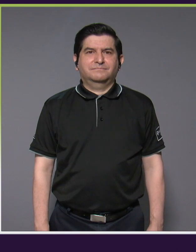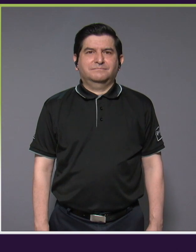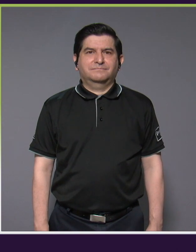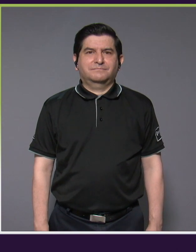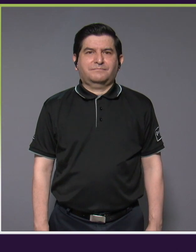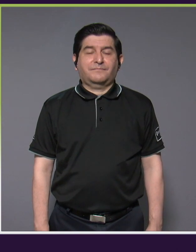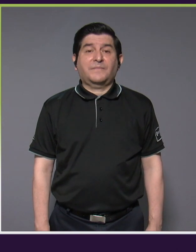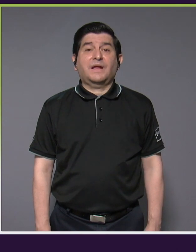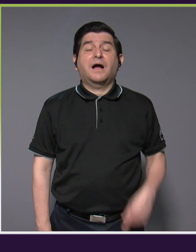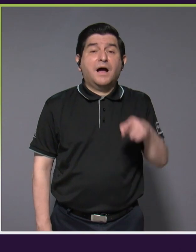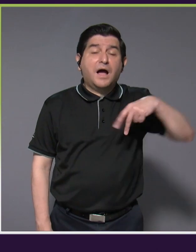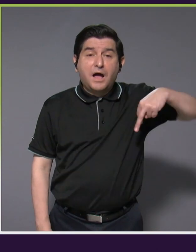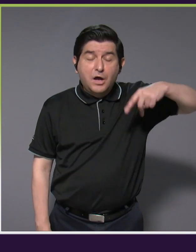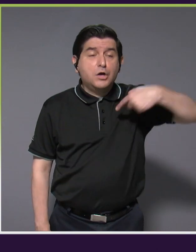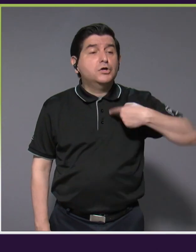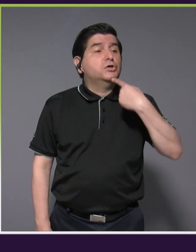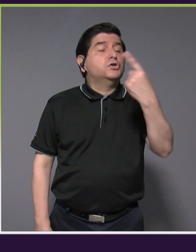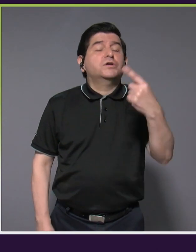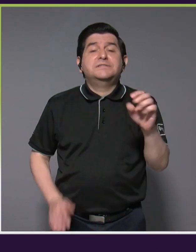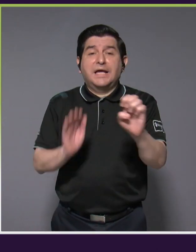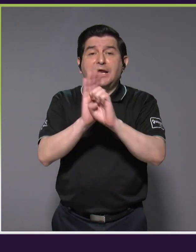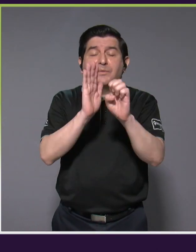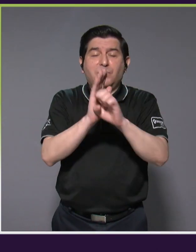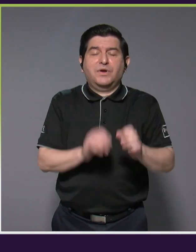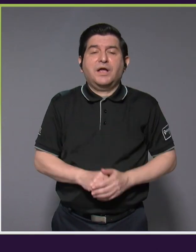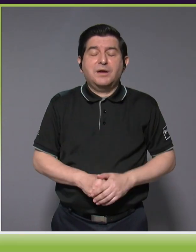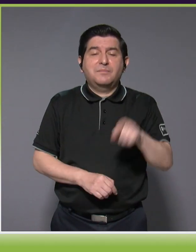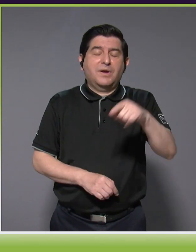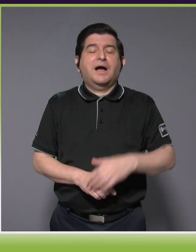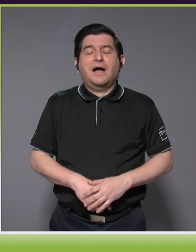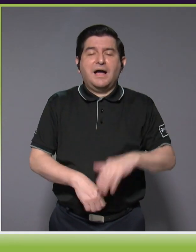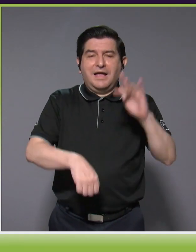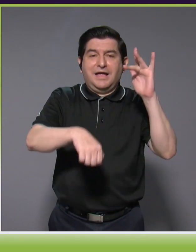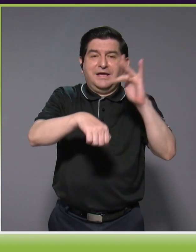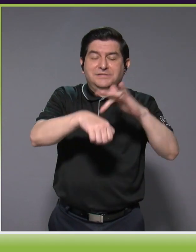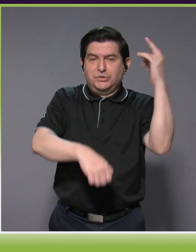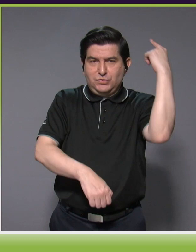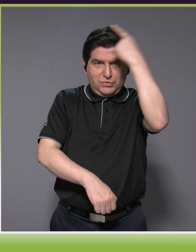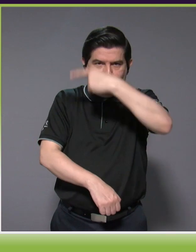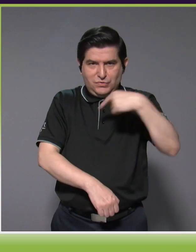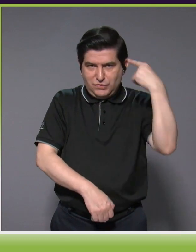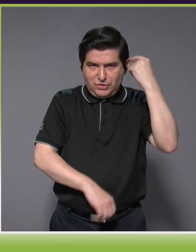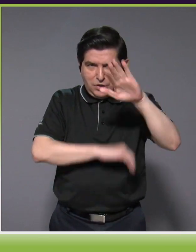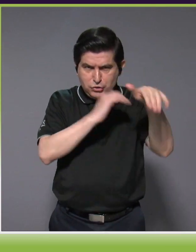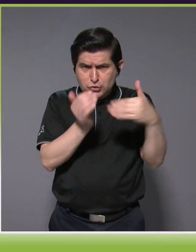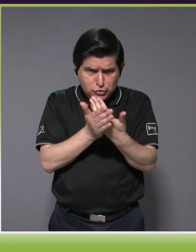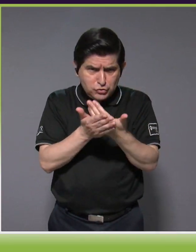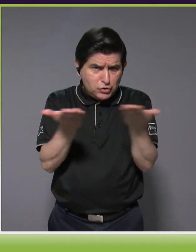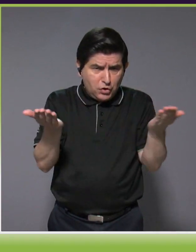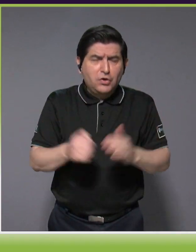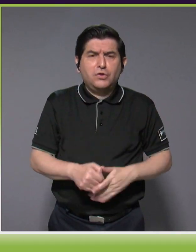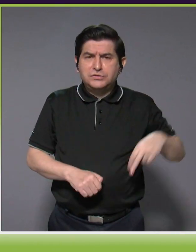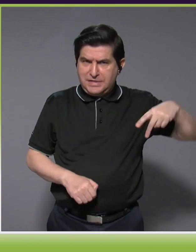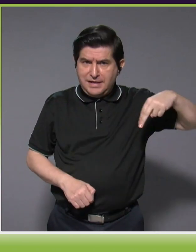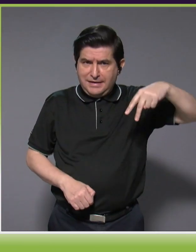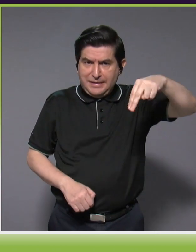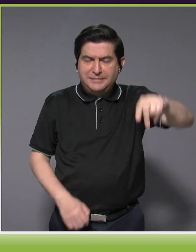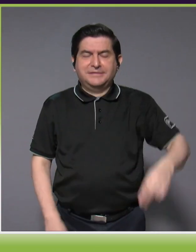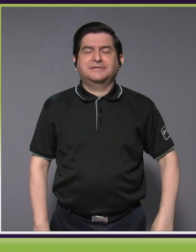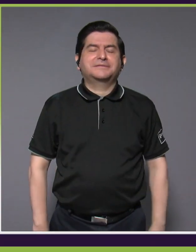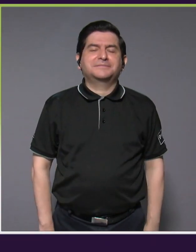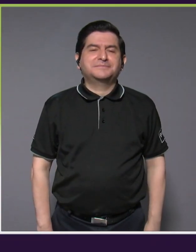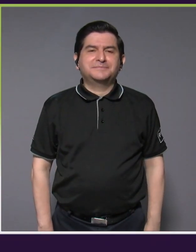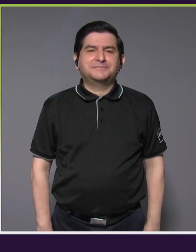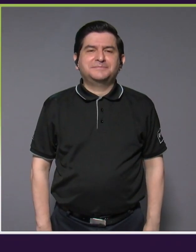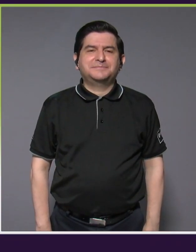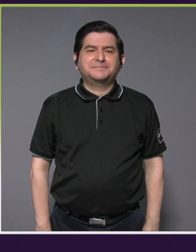Cuando también están caminando, yo les voy diciendo, por ejemplo, tocándose la cabeza. Ok, todos tocando la cabeza, caminando.